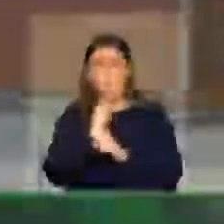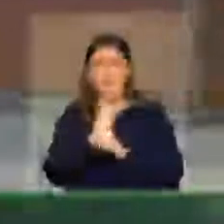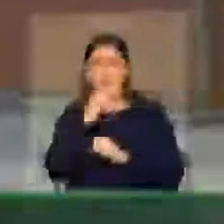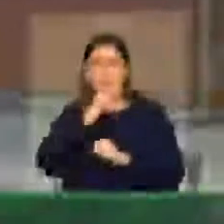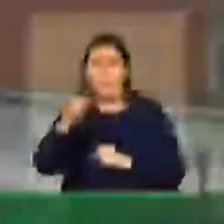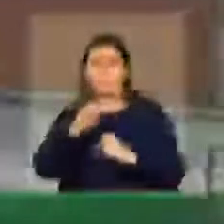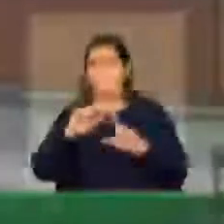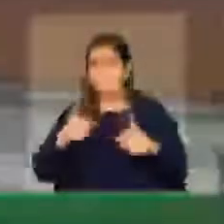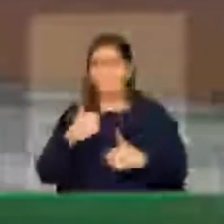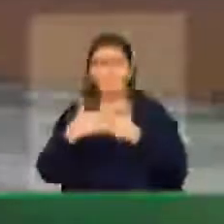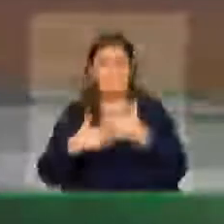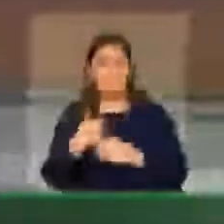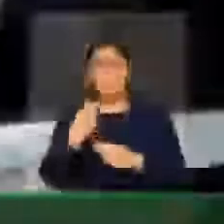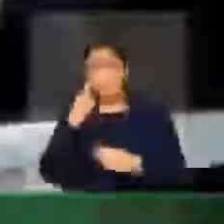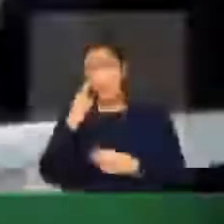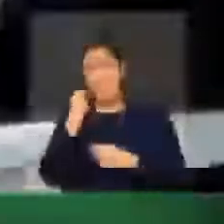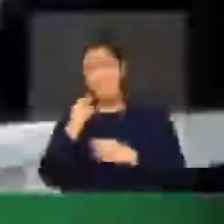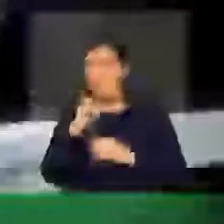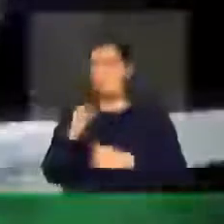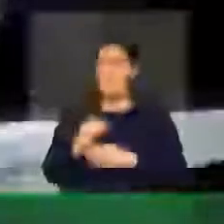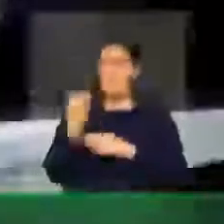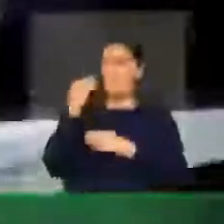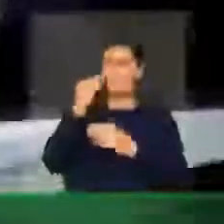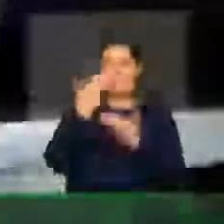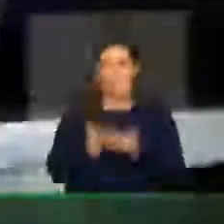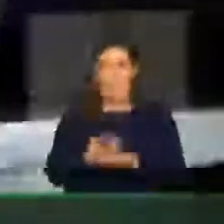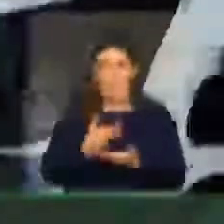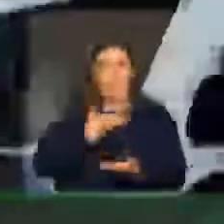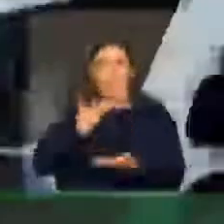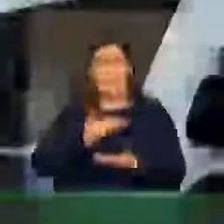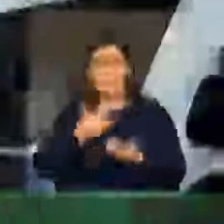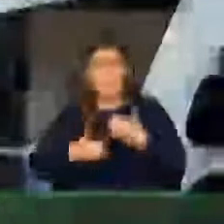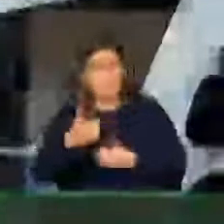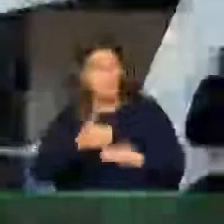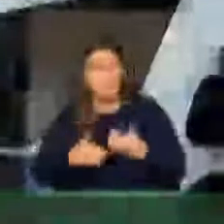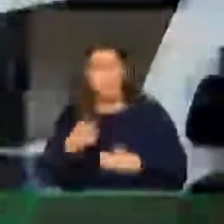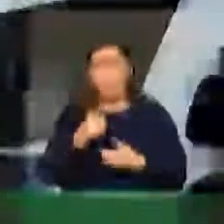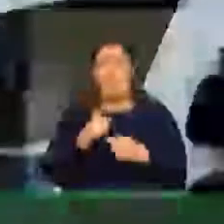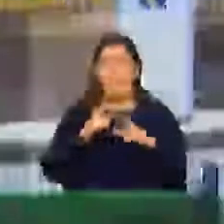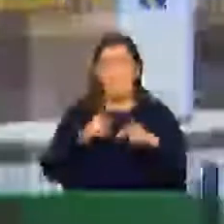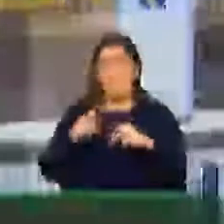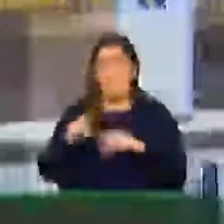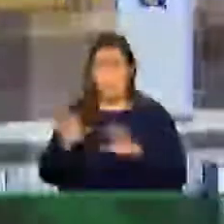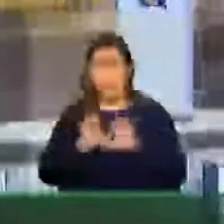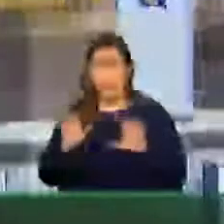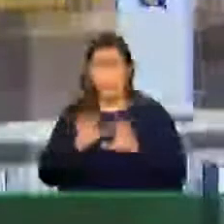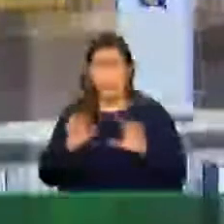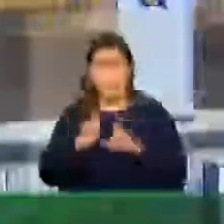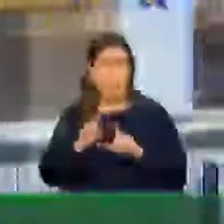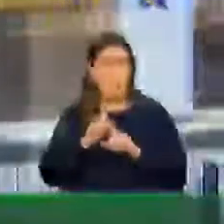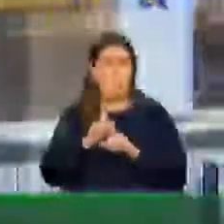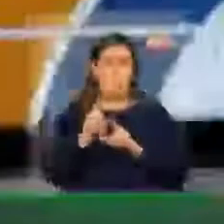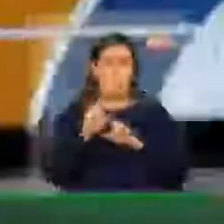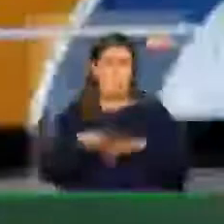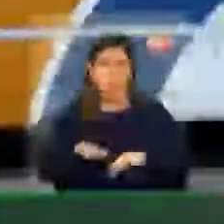denuncian que no hubo avances en el conflicto que declararon en marzo. Un reclamo es la rotación de funcionarios fijos y de carretera que están en seguro de paro desde el inicio